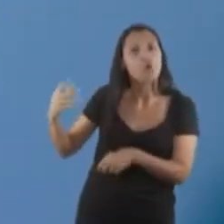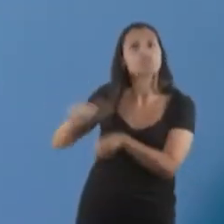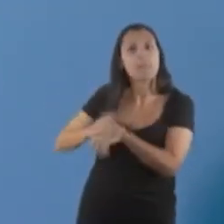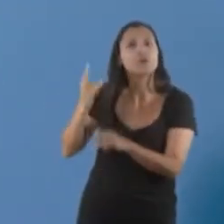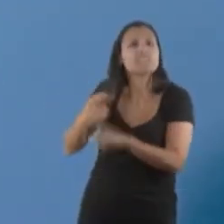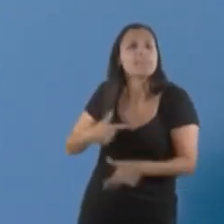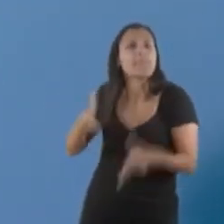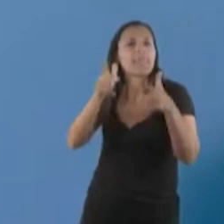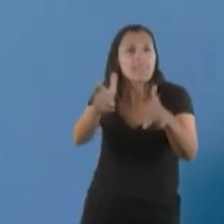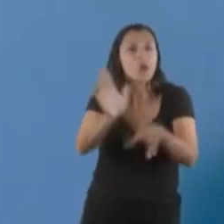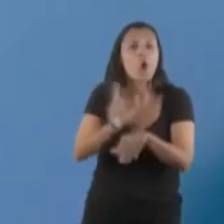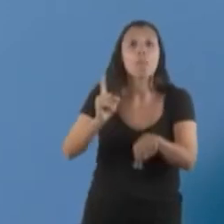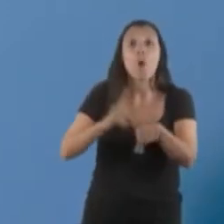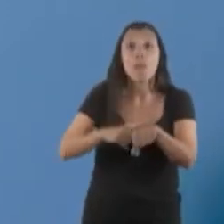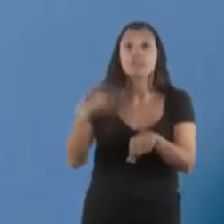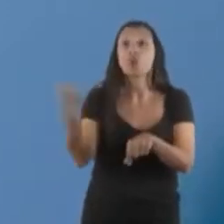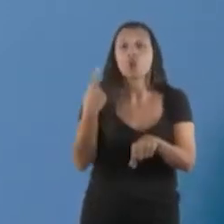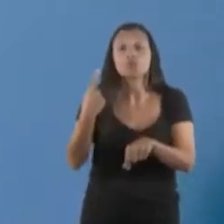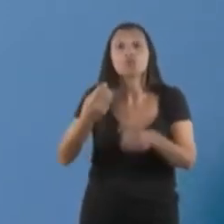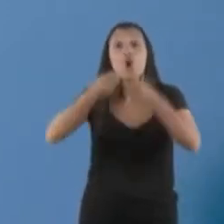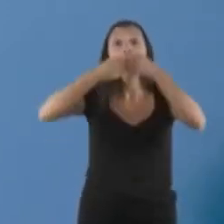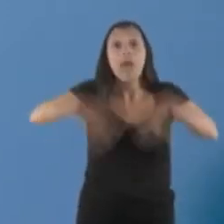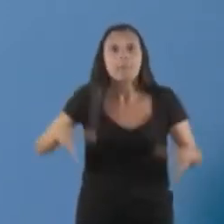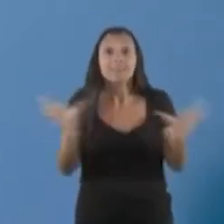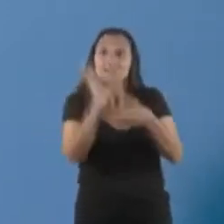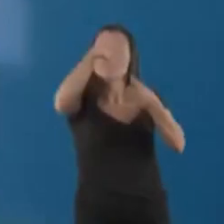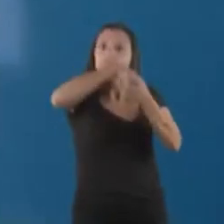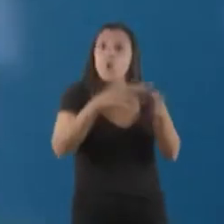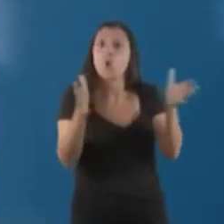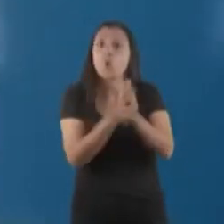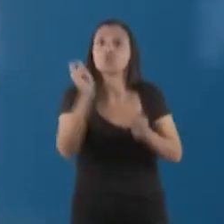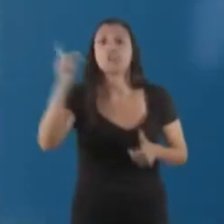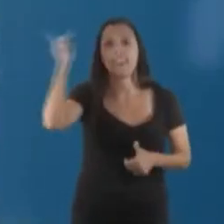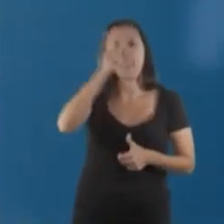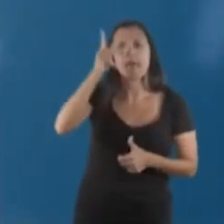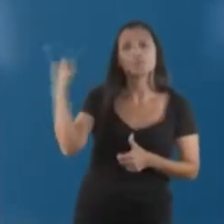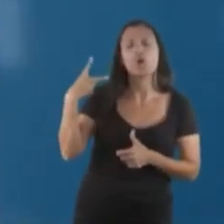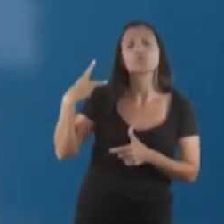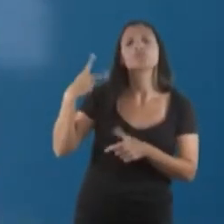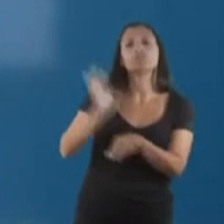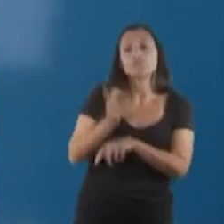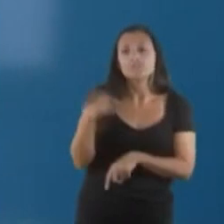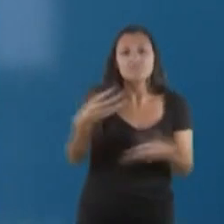yo que cuando empezamos con Néstor a caminar, y